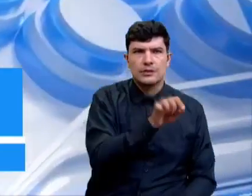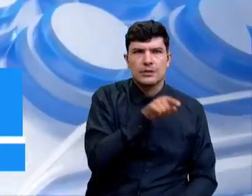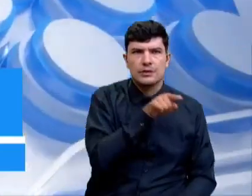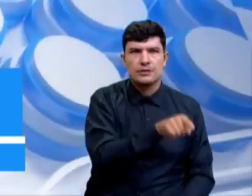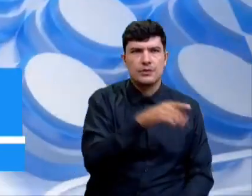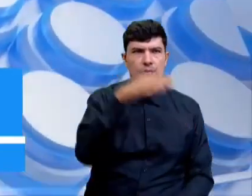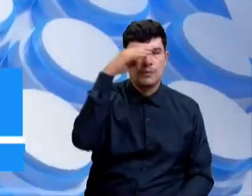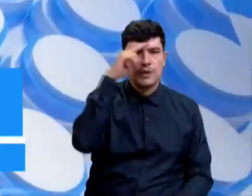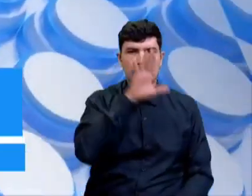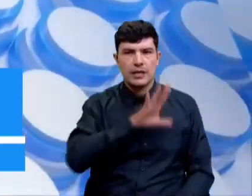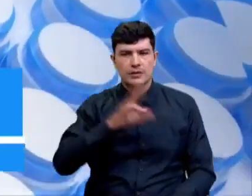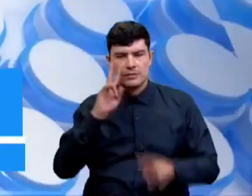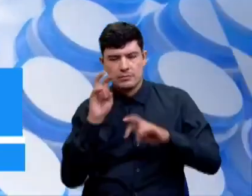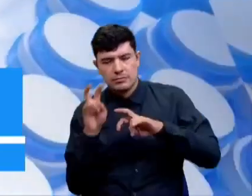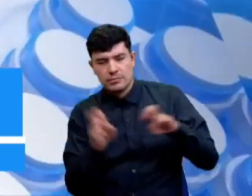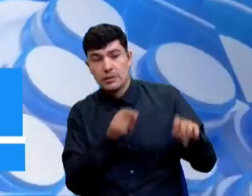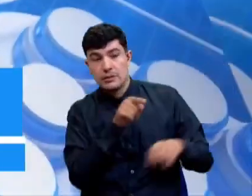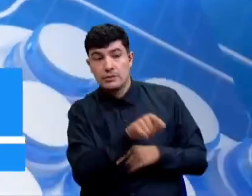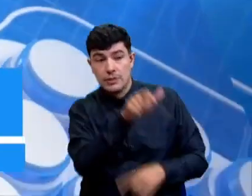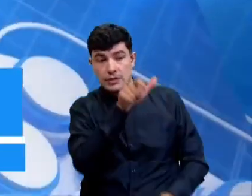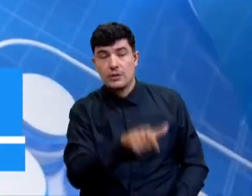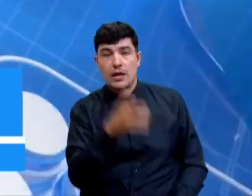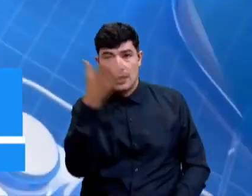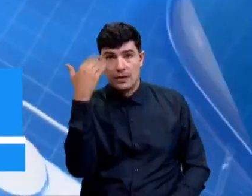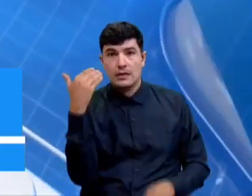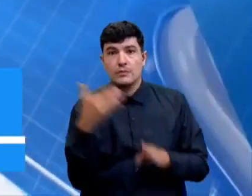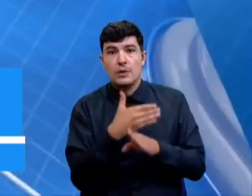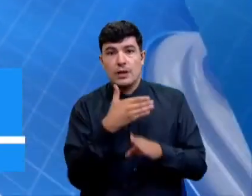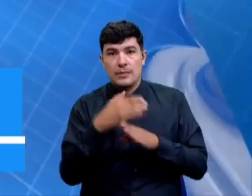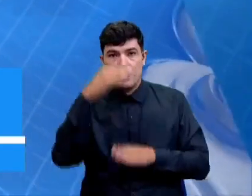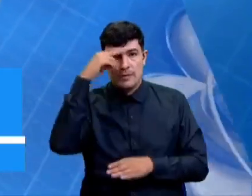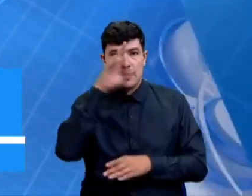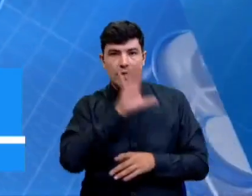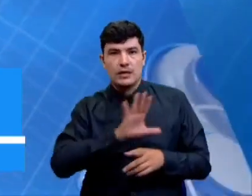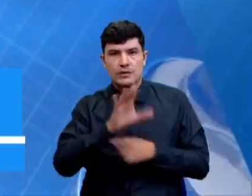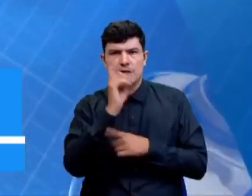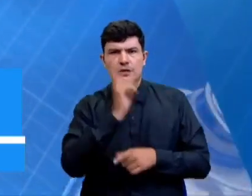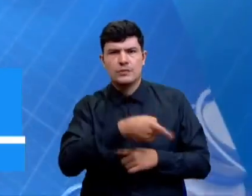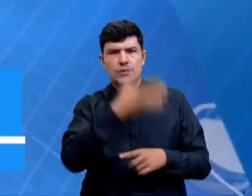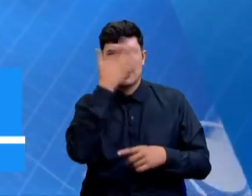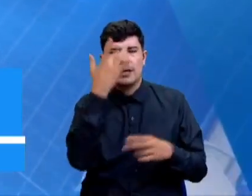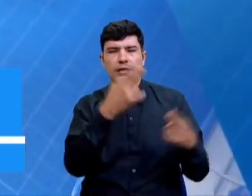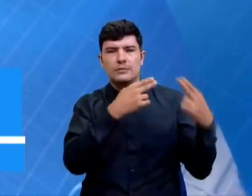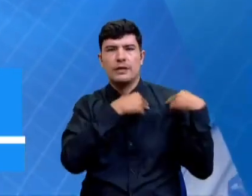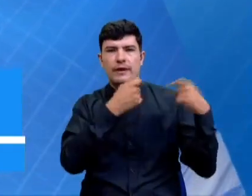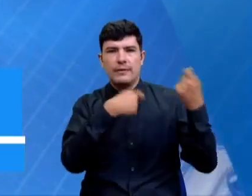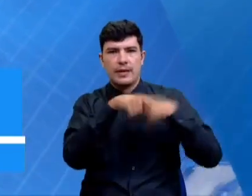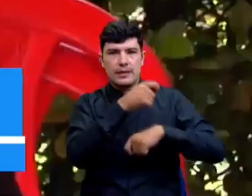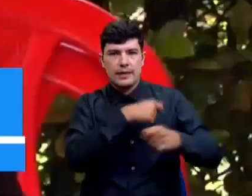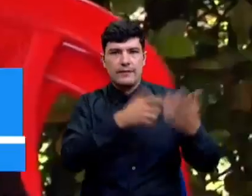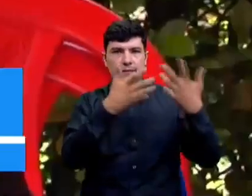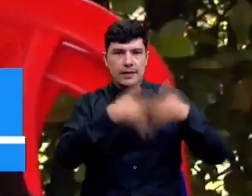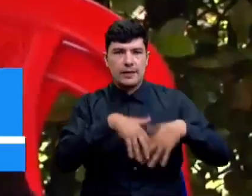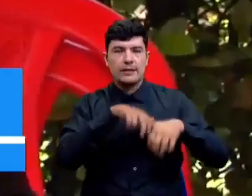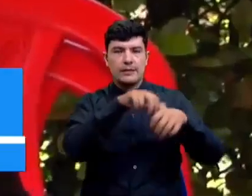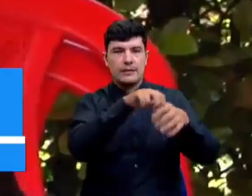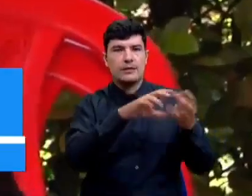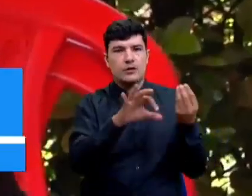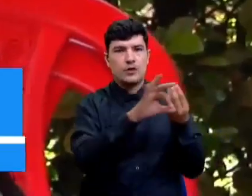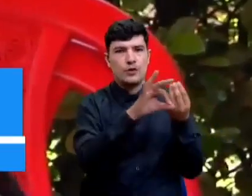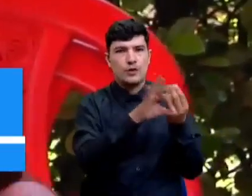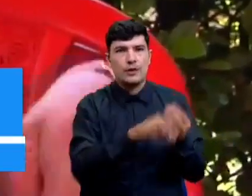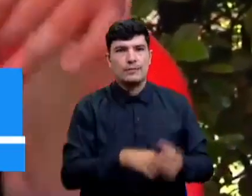la policía tenía anotaciones judiciales por el delito de tráfico de estupefacientes.